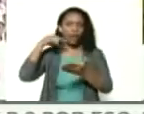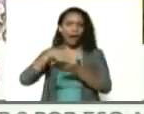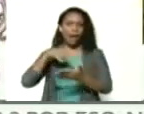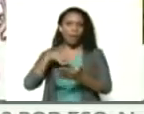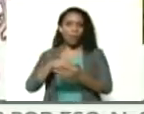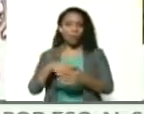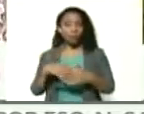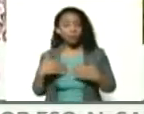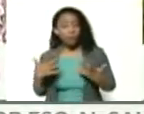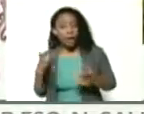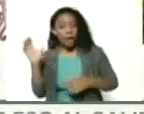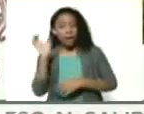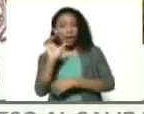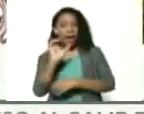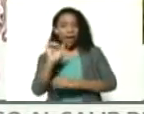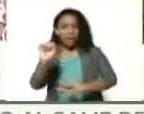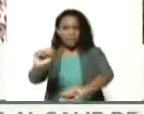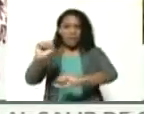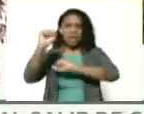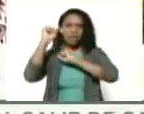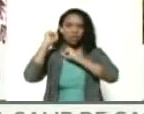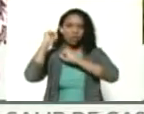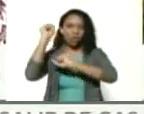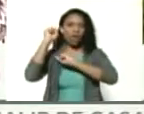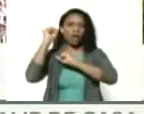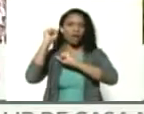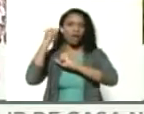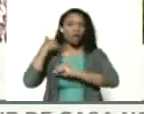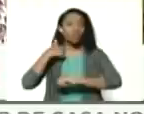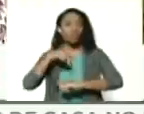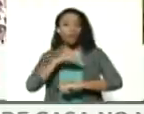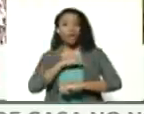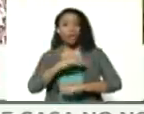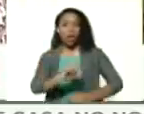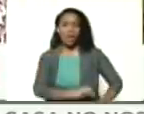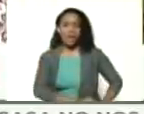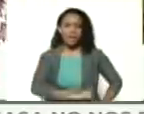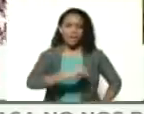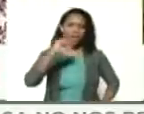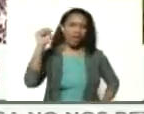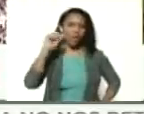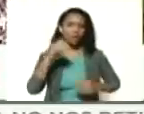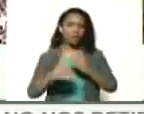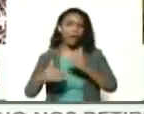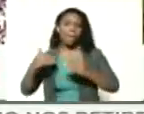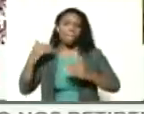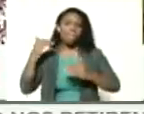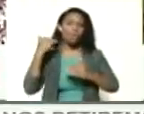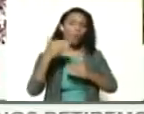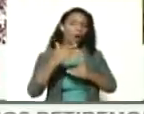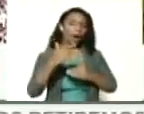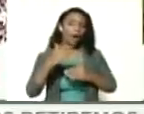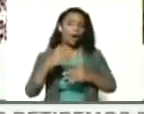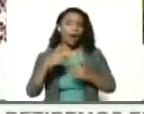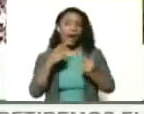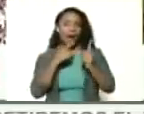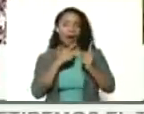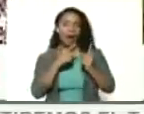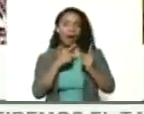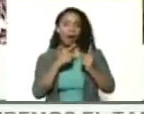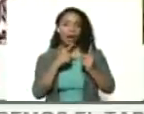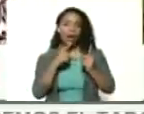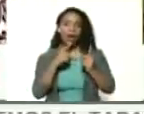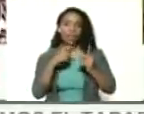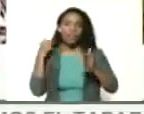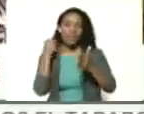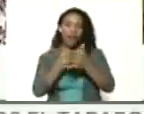será una Caracas victoriosa. Nuestro libertador, después de la